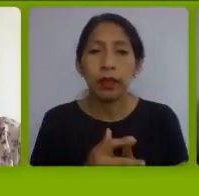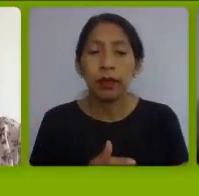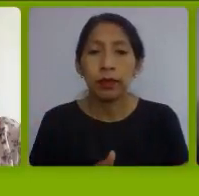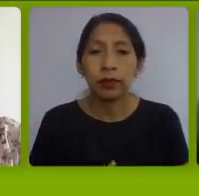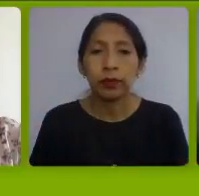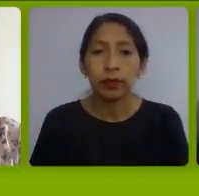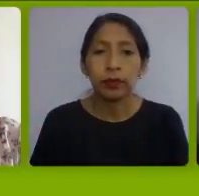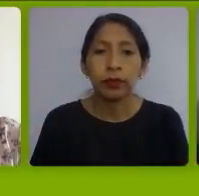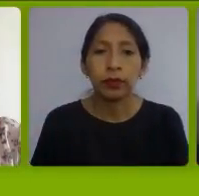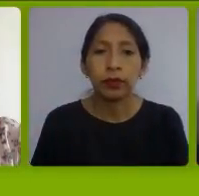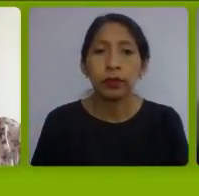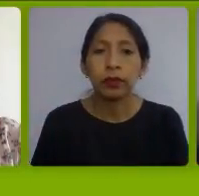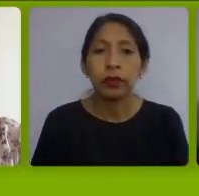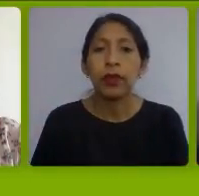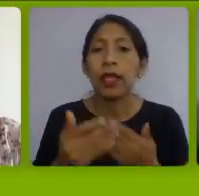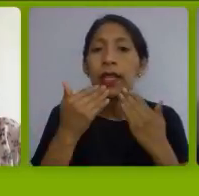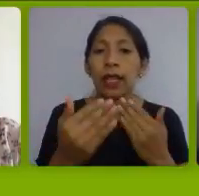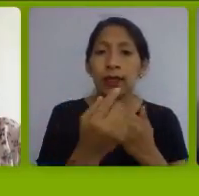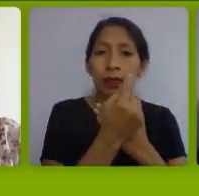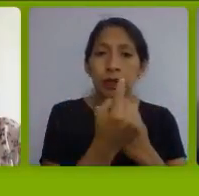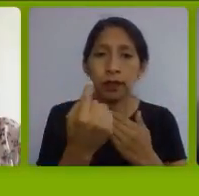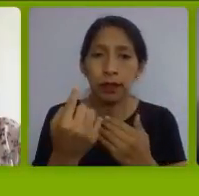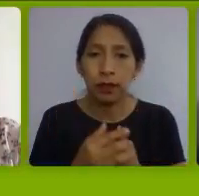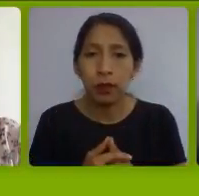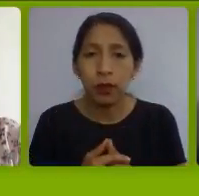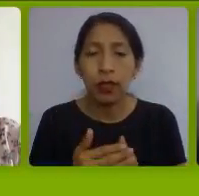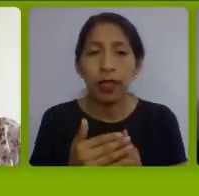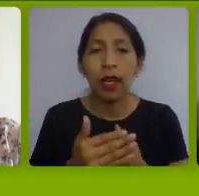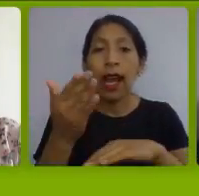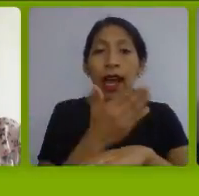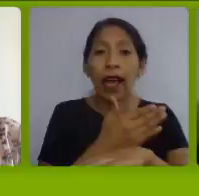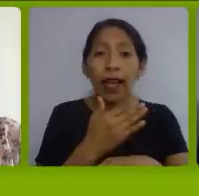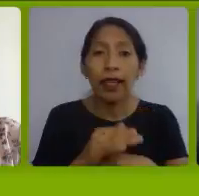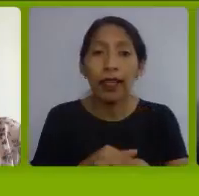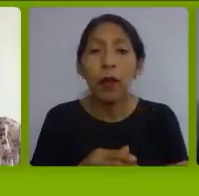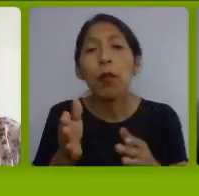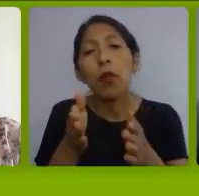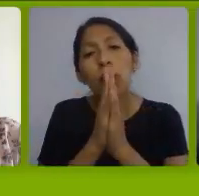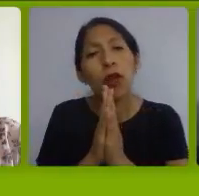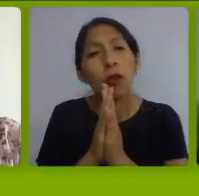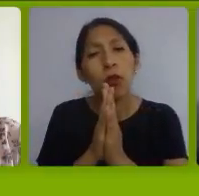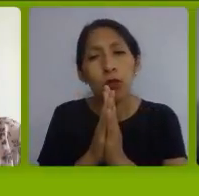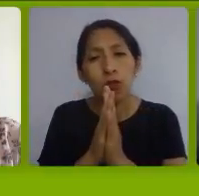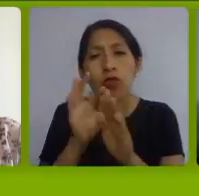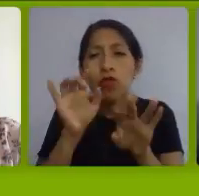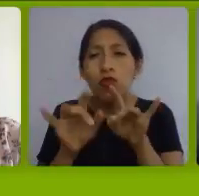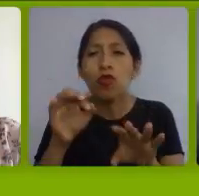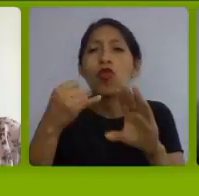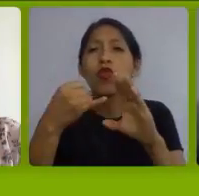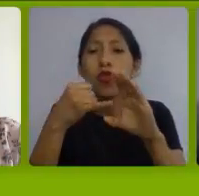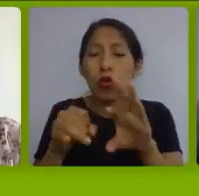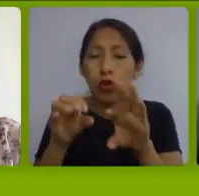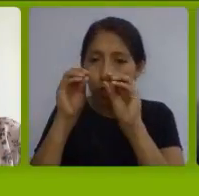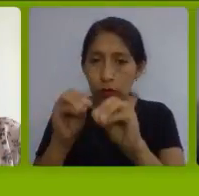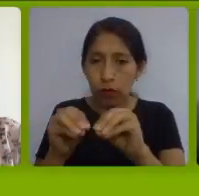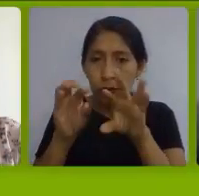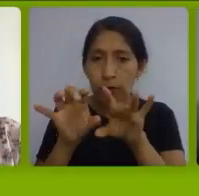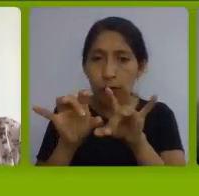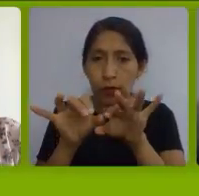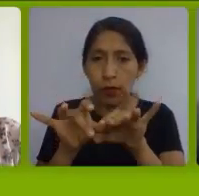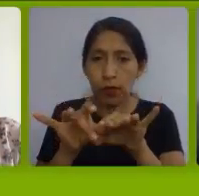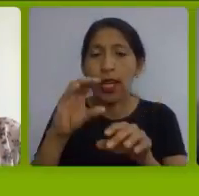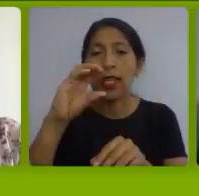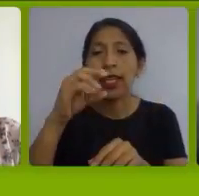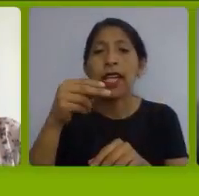mercado inglés. Gracias, Gisela, a ustedes. Antes que te vaya, por favor, escribes tu correíto para que lo puedan tener a la mano en el